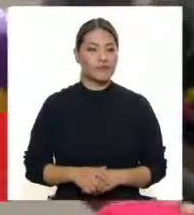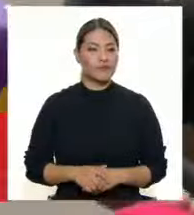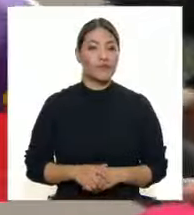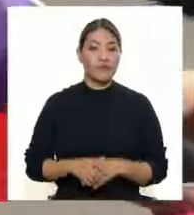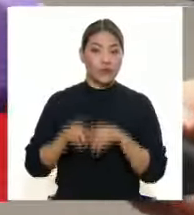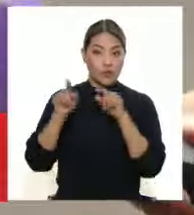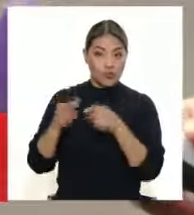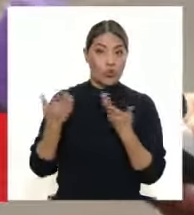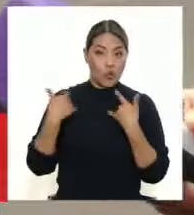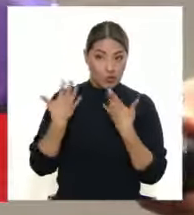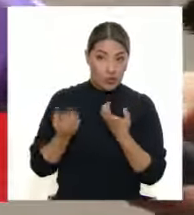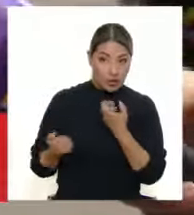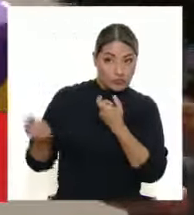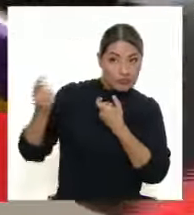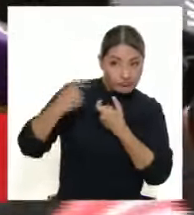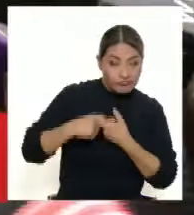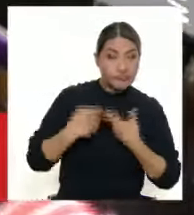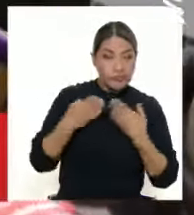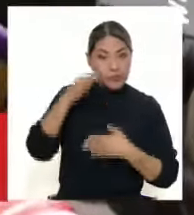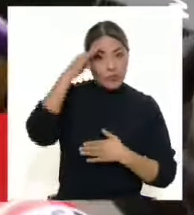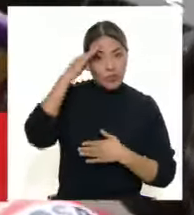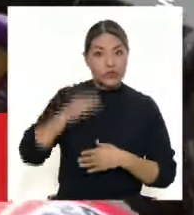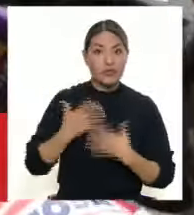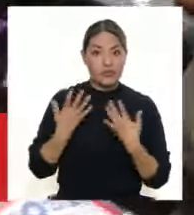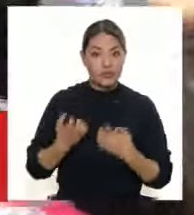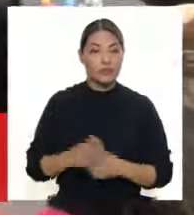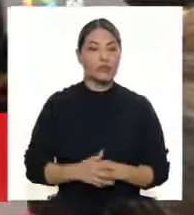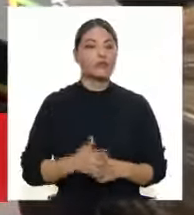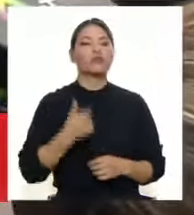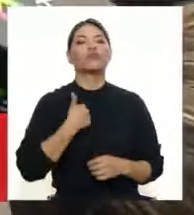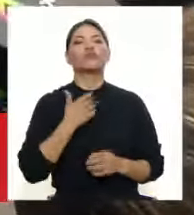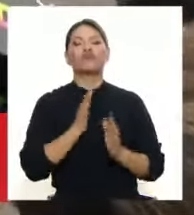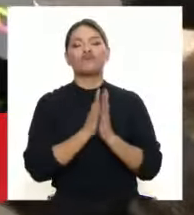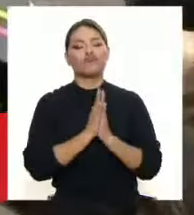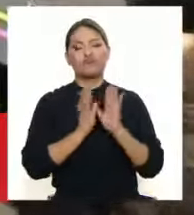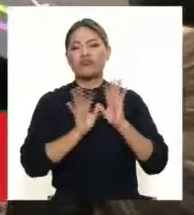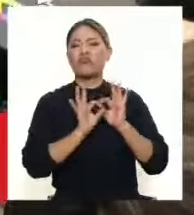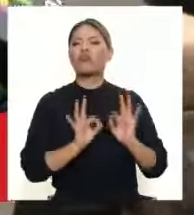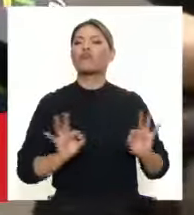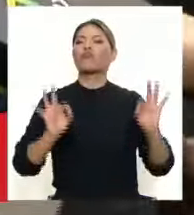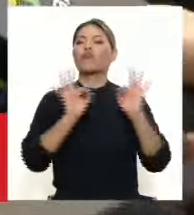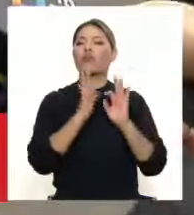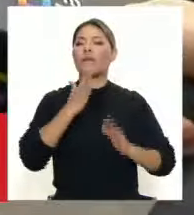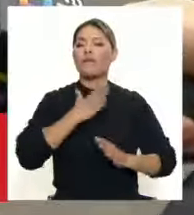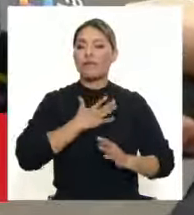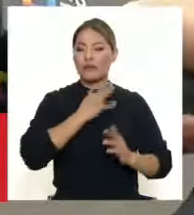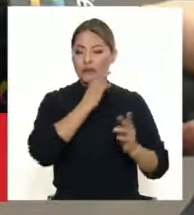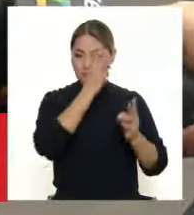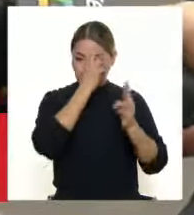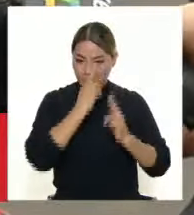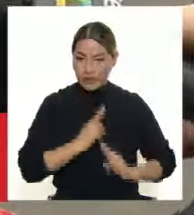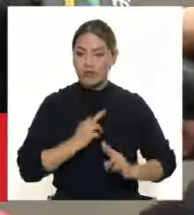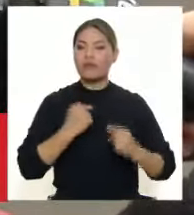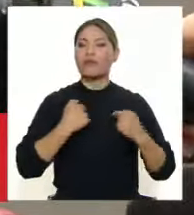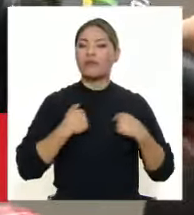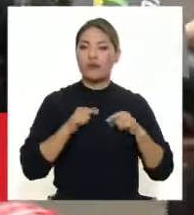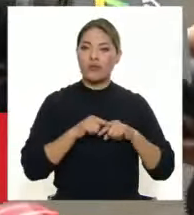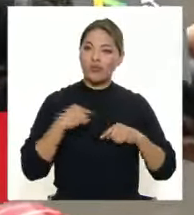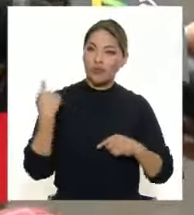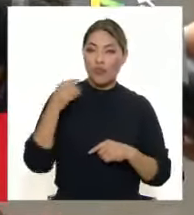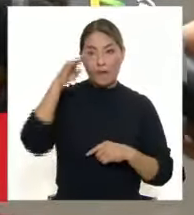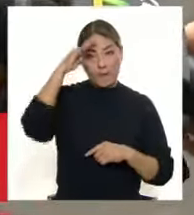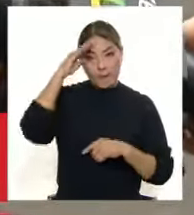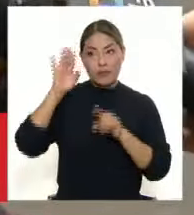¿Usted espera su reintegro aquí a la Policía Nacional? Sí, bueno, lo que yo solamente estoy buscando es el principio básico del respeto. El respeto a la